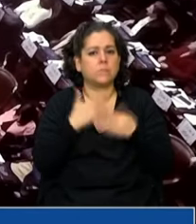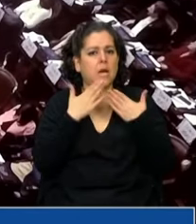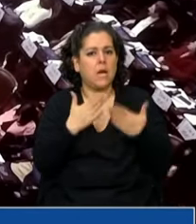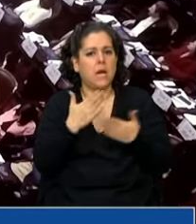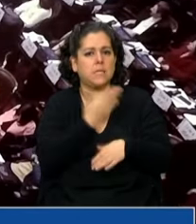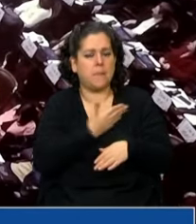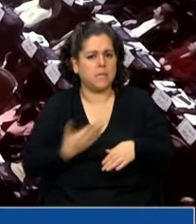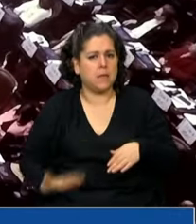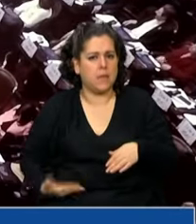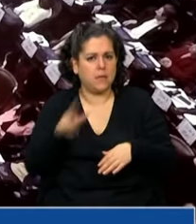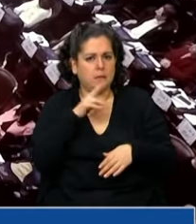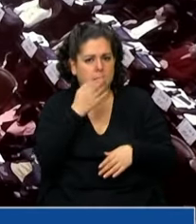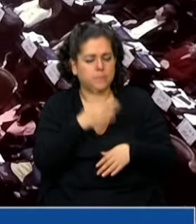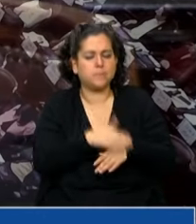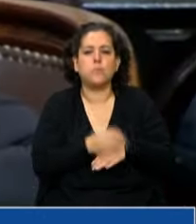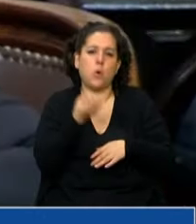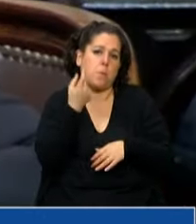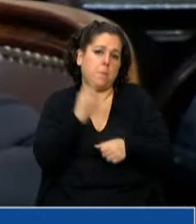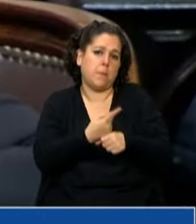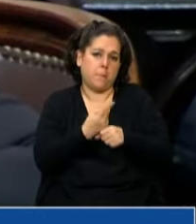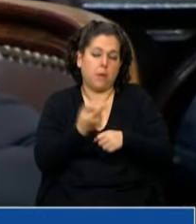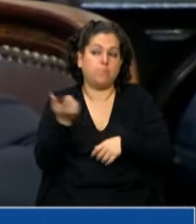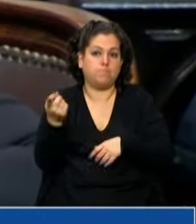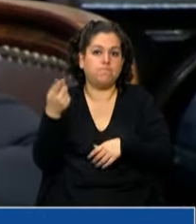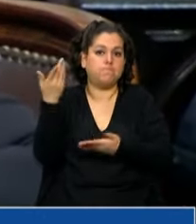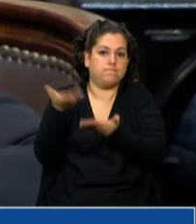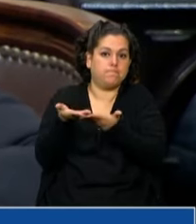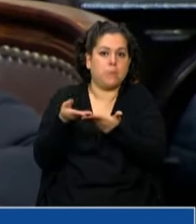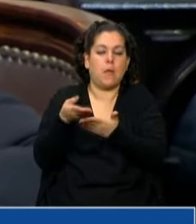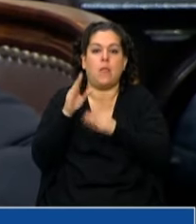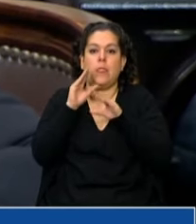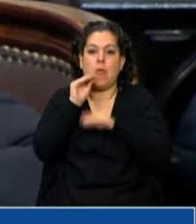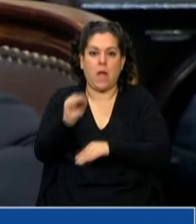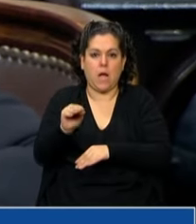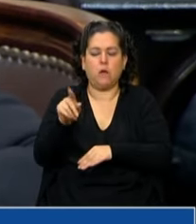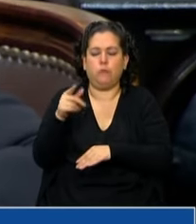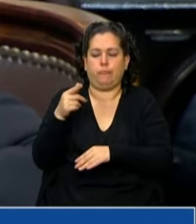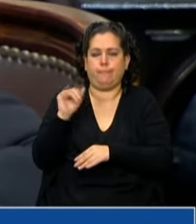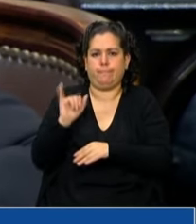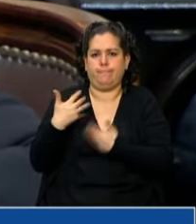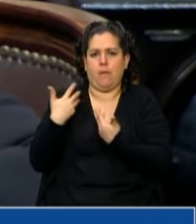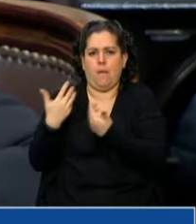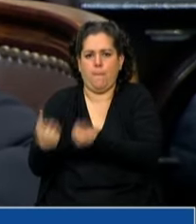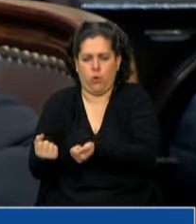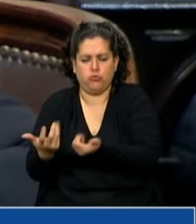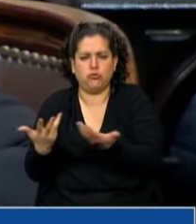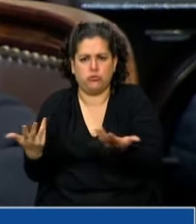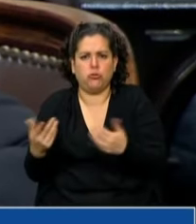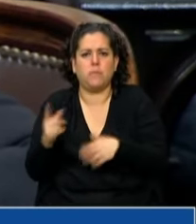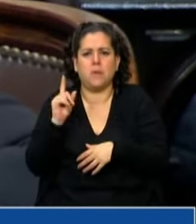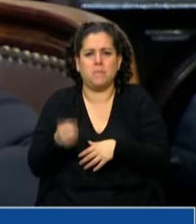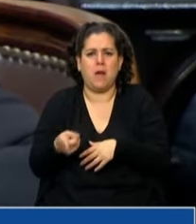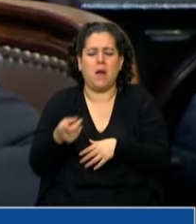Gracias, presidenta. Bueno, primero nos solidarizamos con el planteo del diputado del Caño y, por supuesto, con la ofensiva hacia